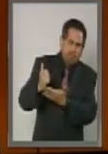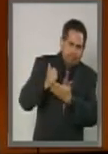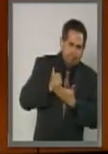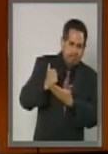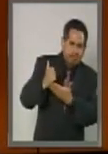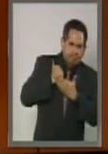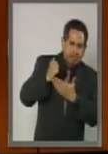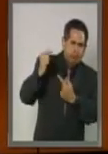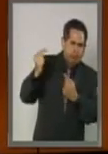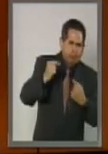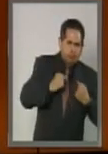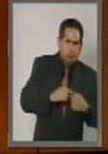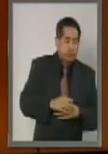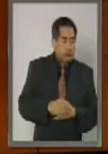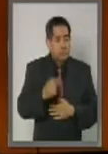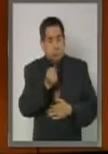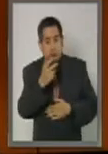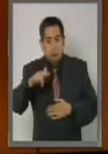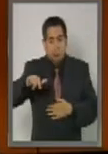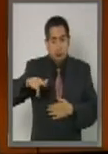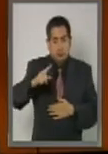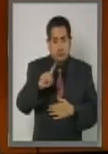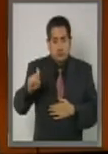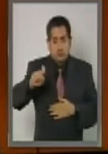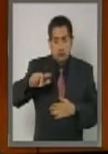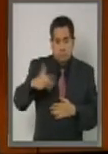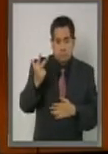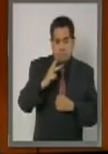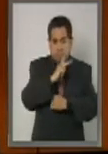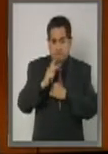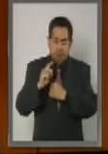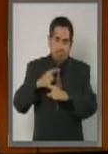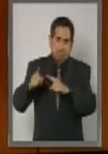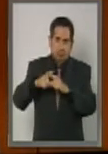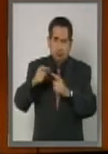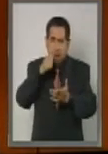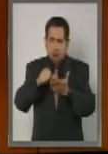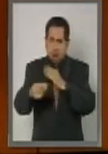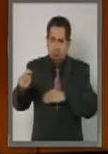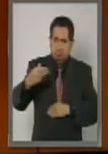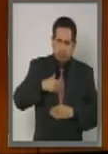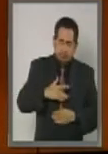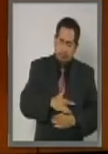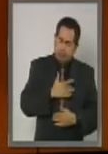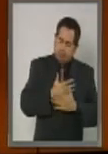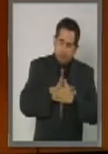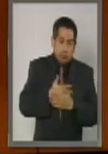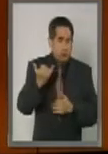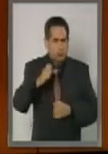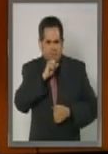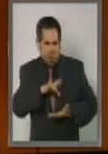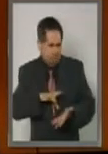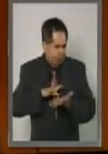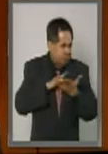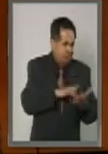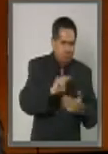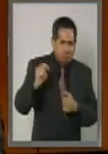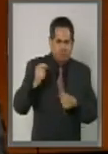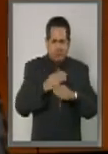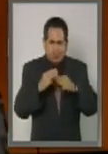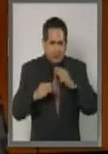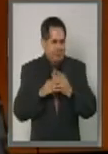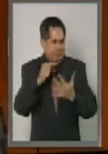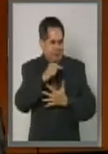Recibimos condolencias de 113 países y territorios y recibimos el apoyo técnico y material de